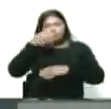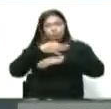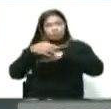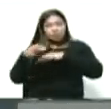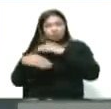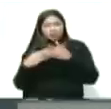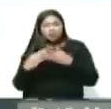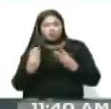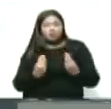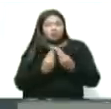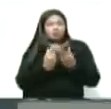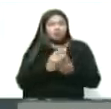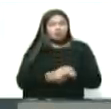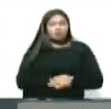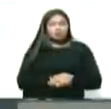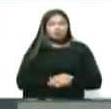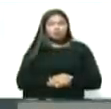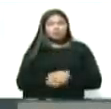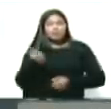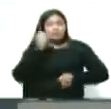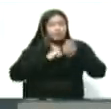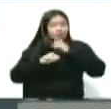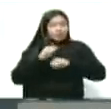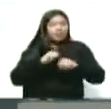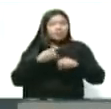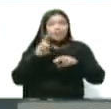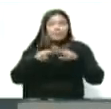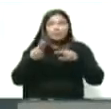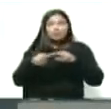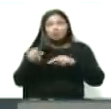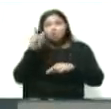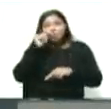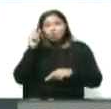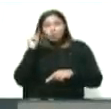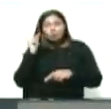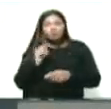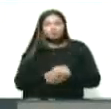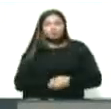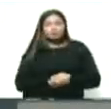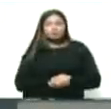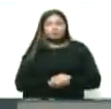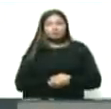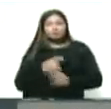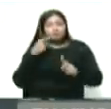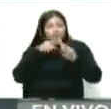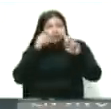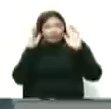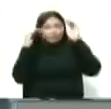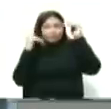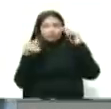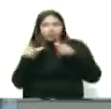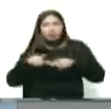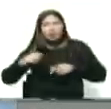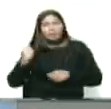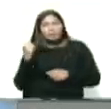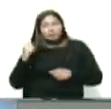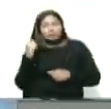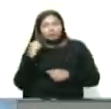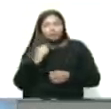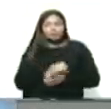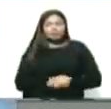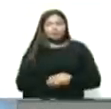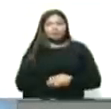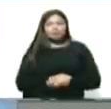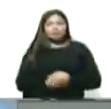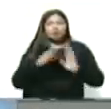niñas y adolescentes, las defensorías de niños, niñas y adolescentes, las entidades de atención, los cuerpos policiales y